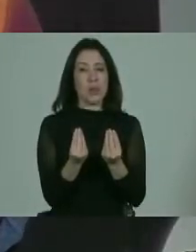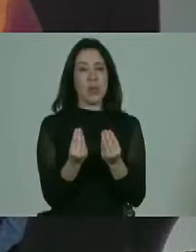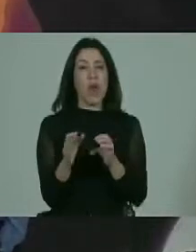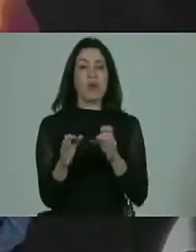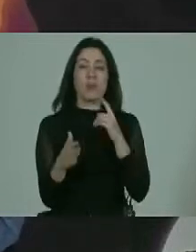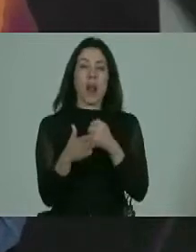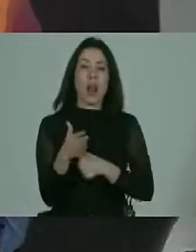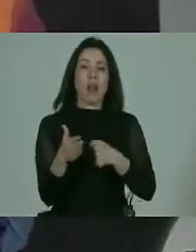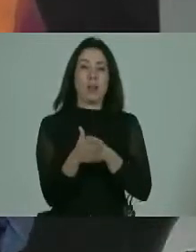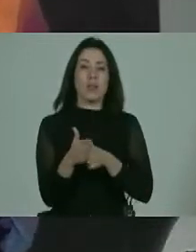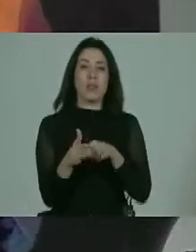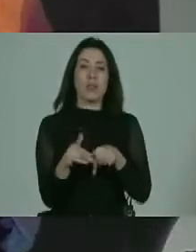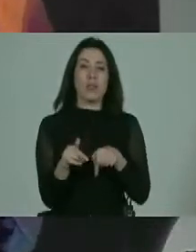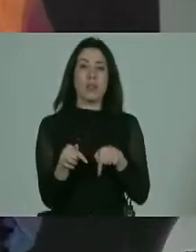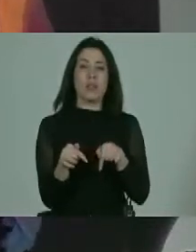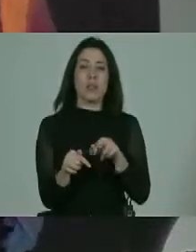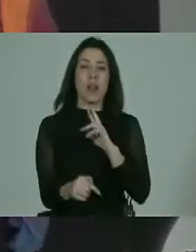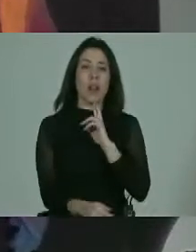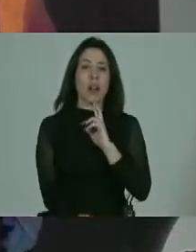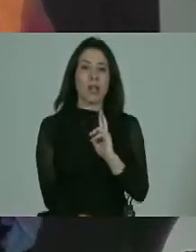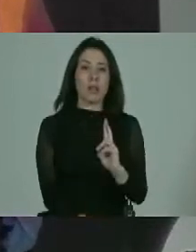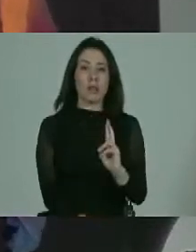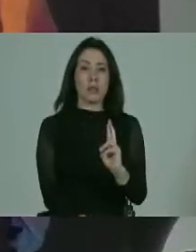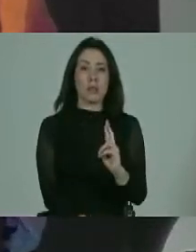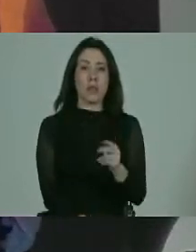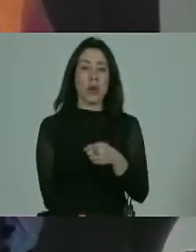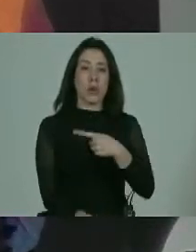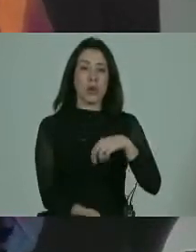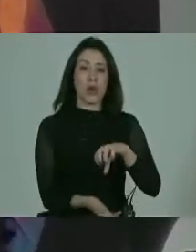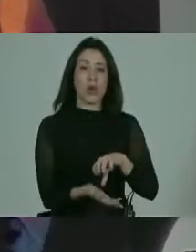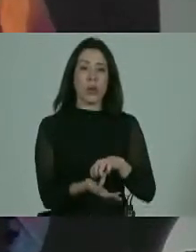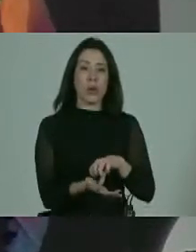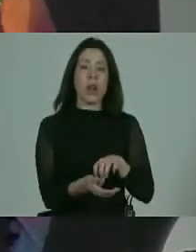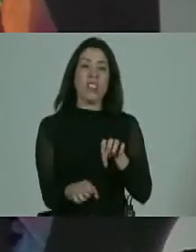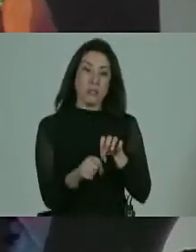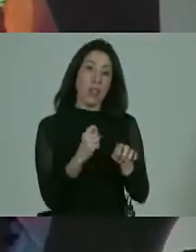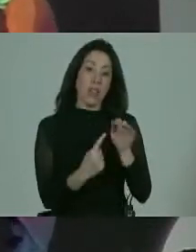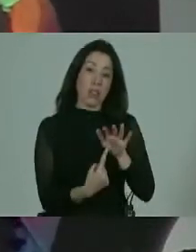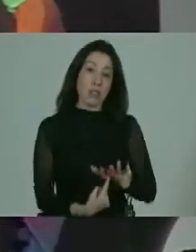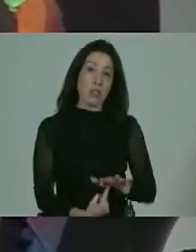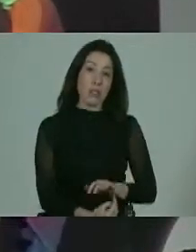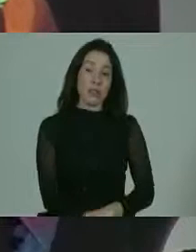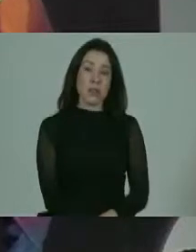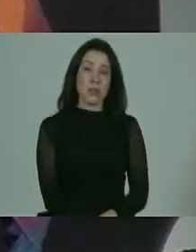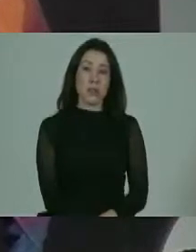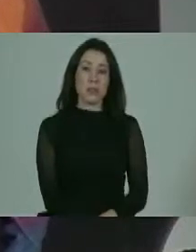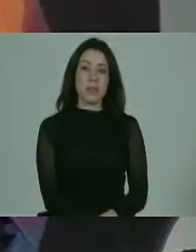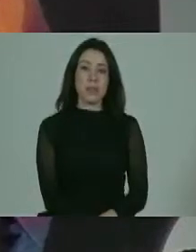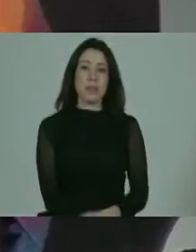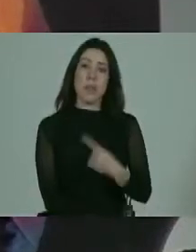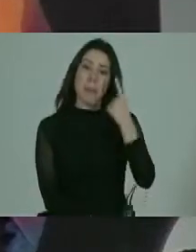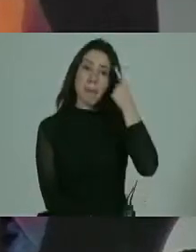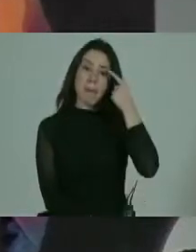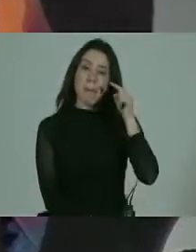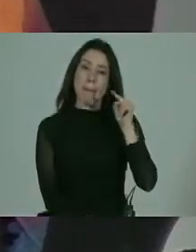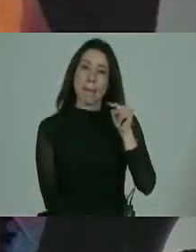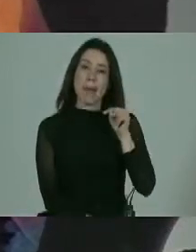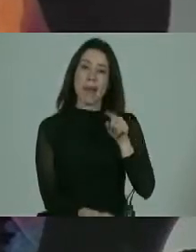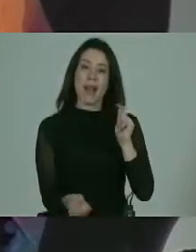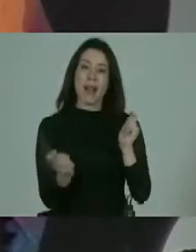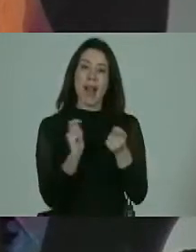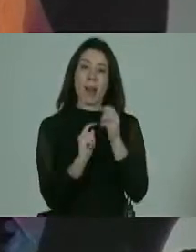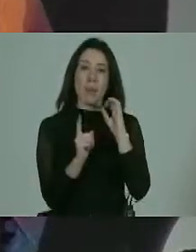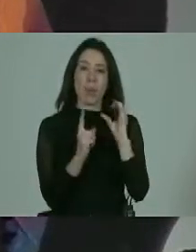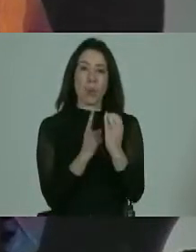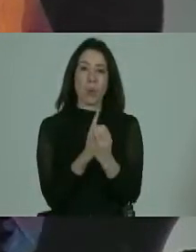acciones para combatir esto y esto una respuesta que es que somos un país discriminador fijas pero pero creo que este cambio